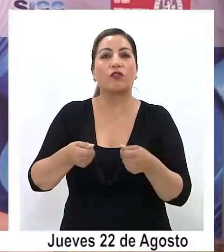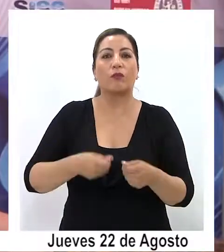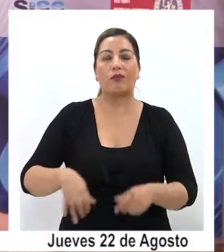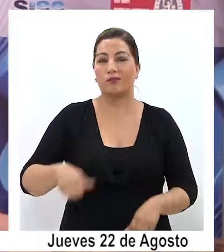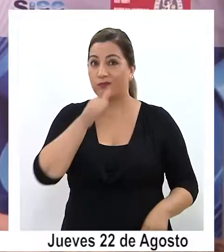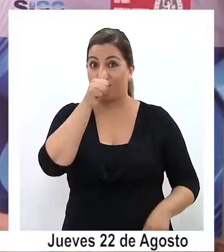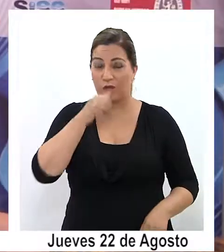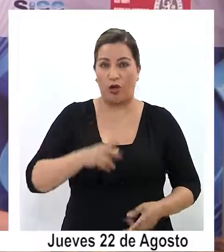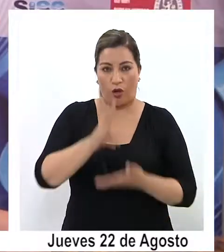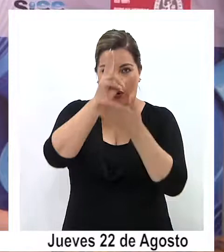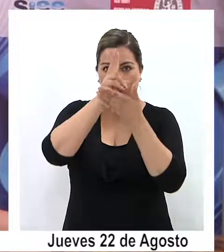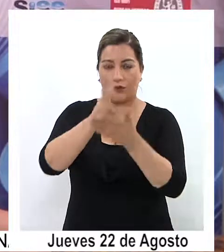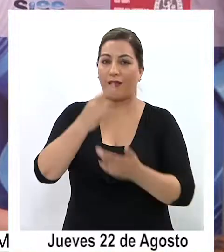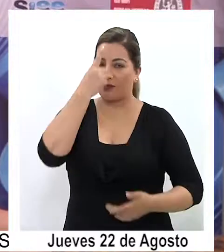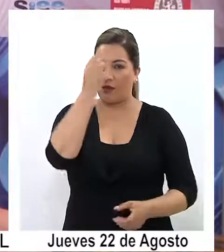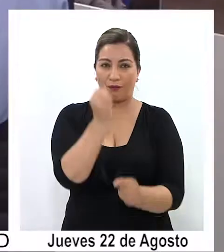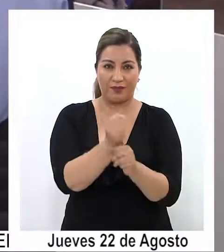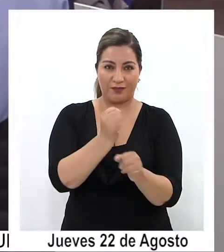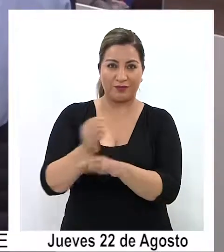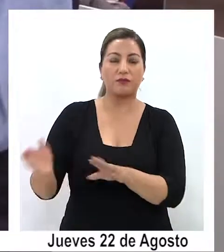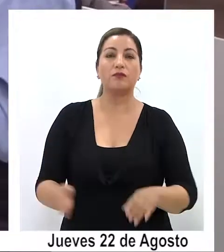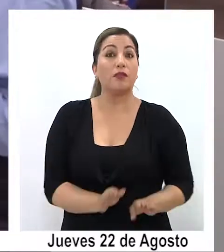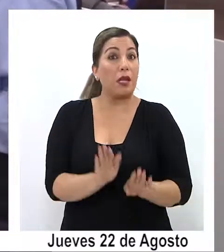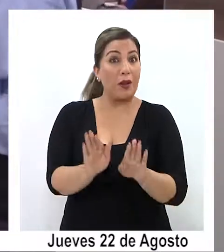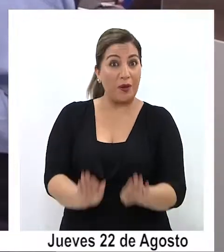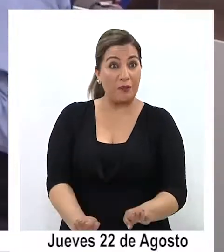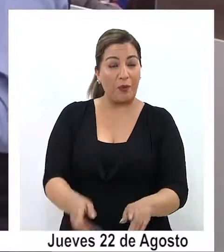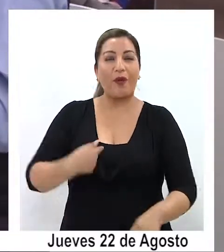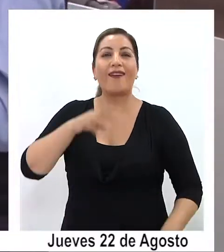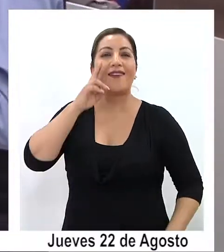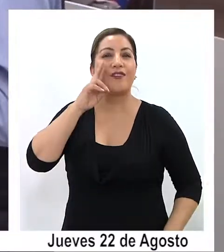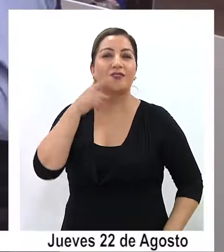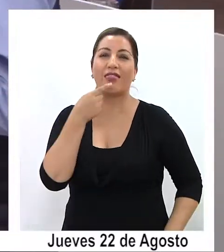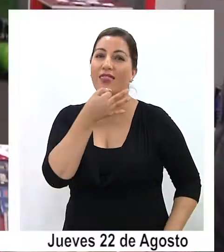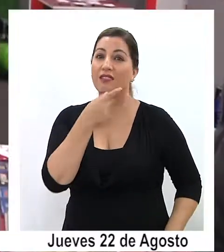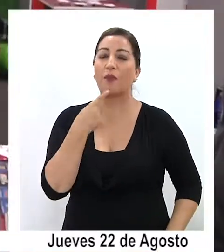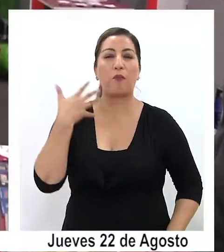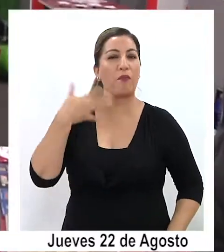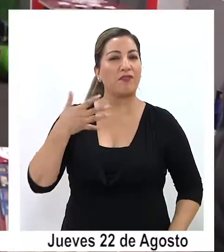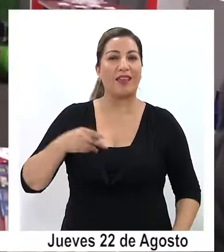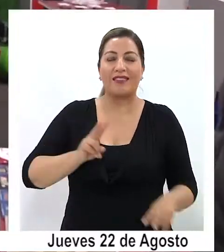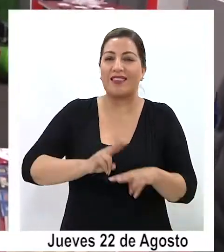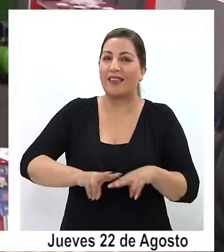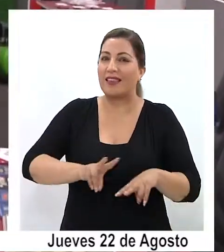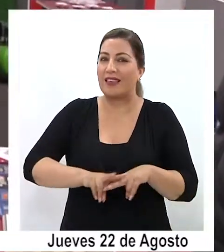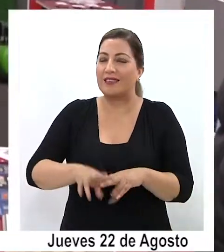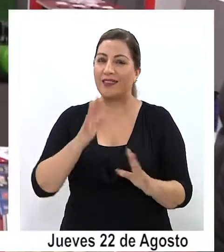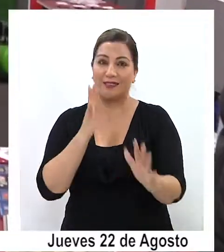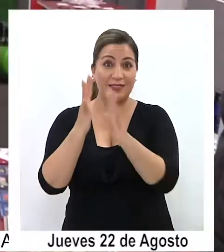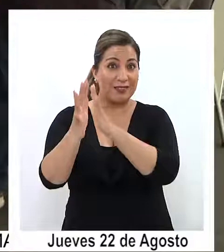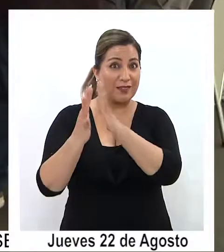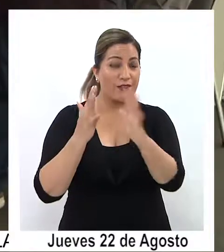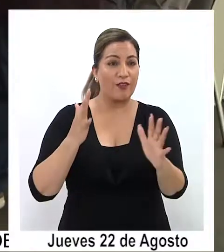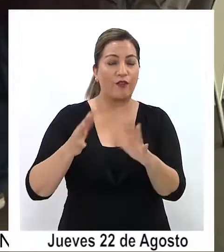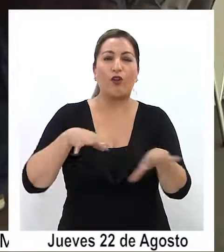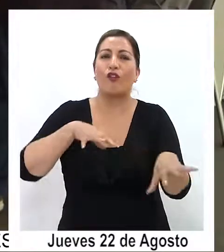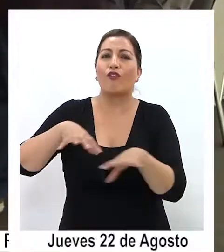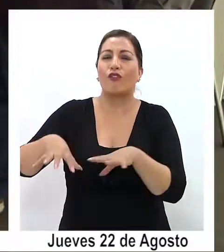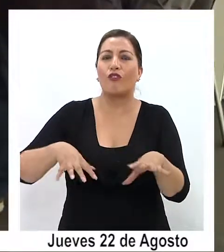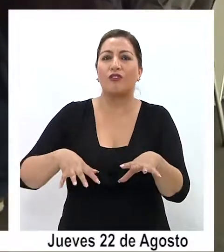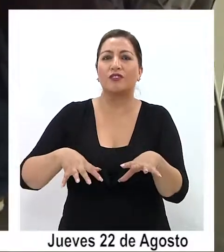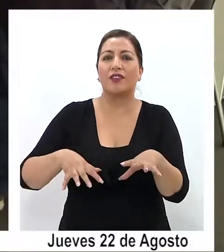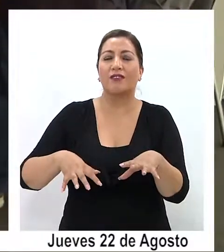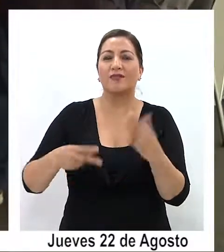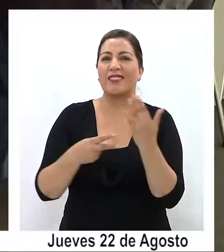prestigio que tienen y la seriedad para trabajar. Así también reconocen la importancia que se realiza en este tipo de ferias con productos